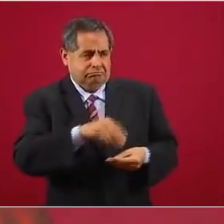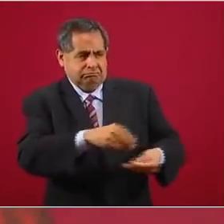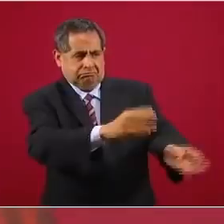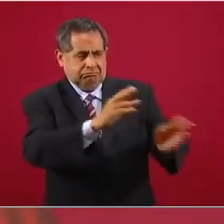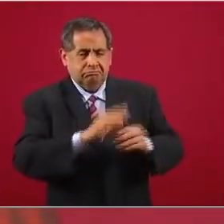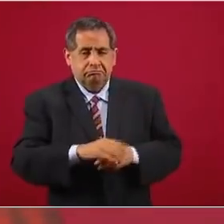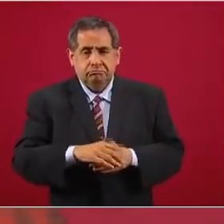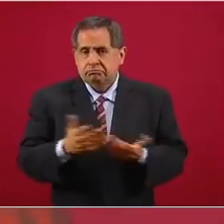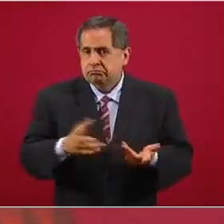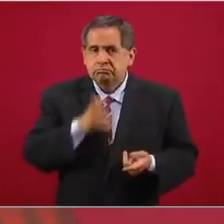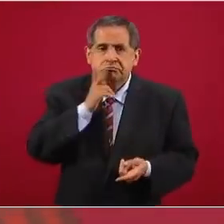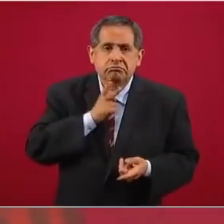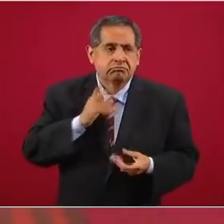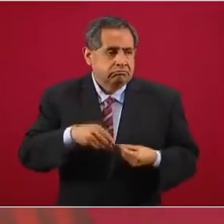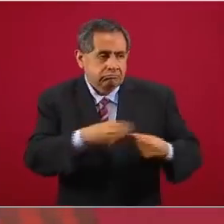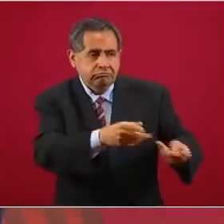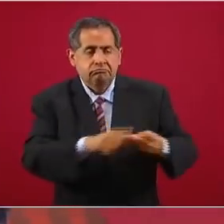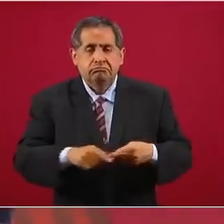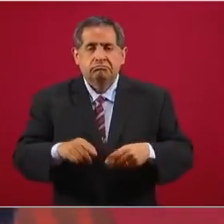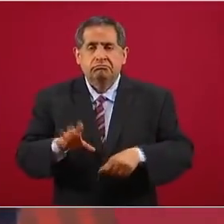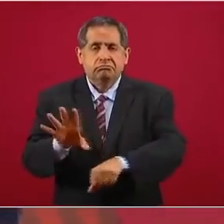la industria eléctrica.